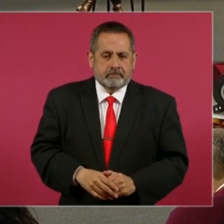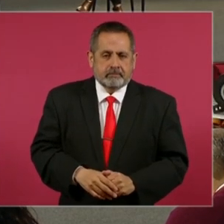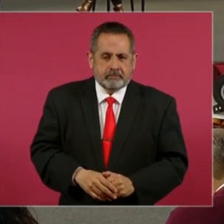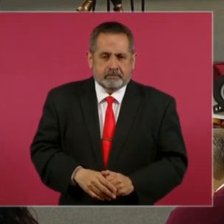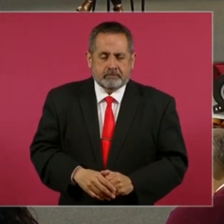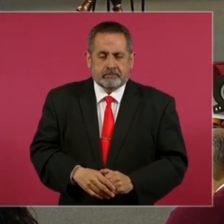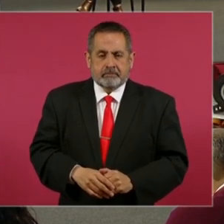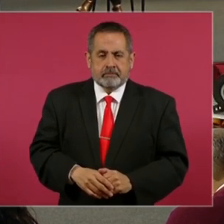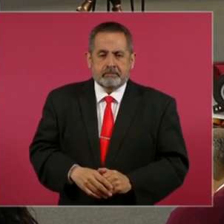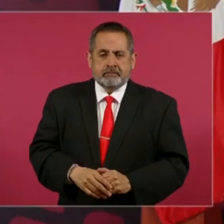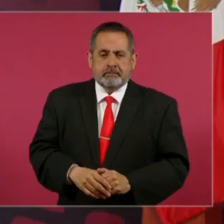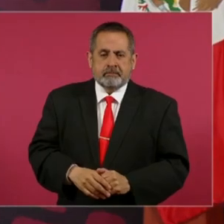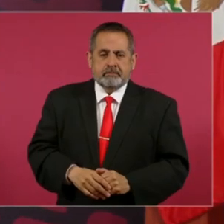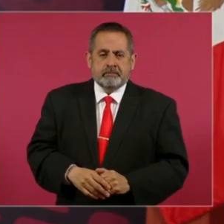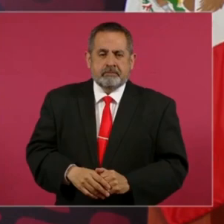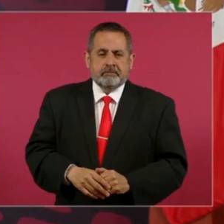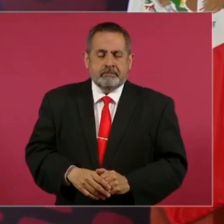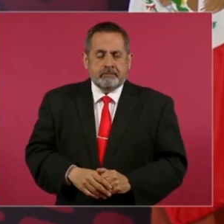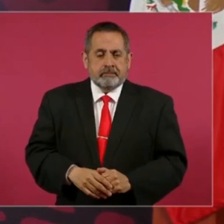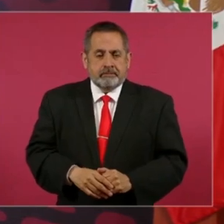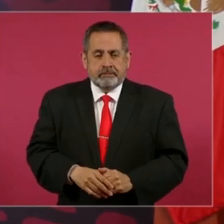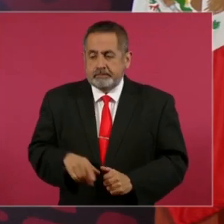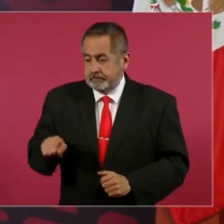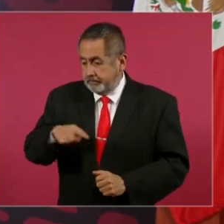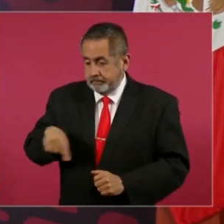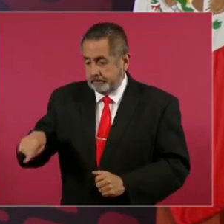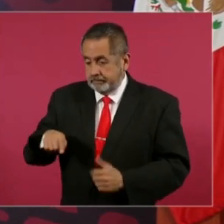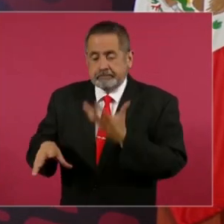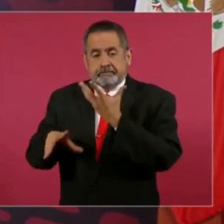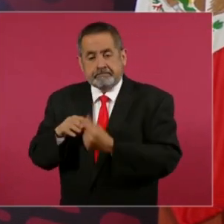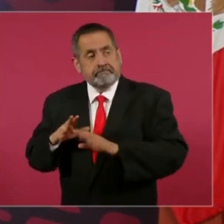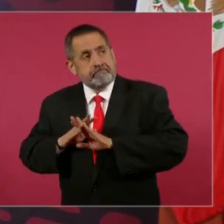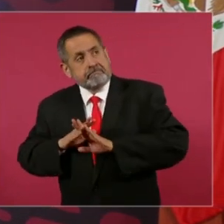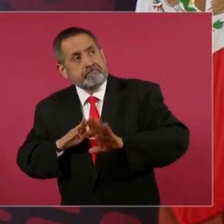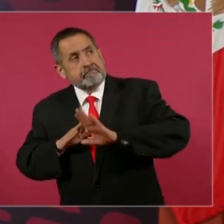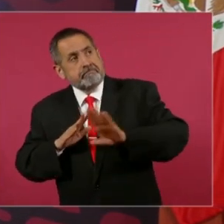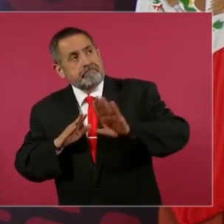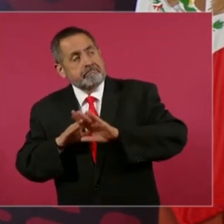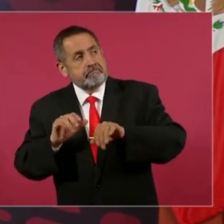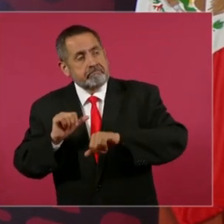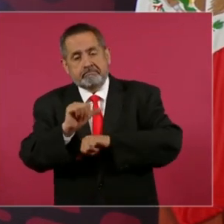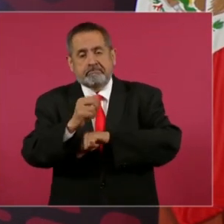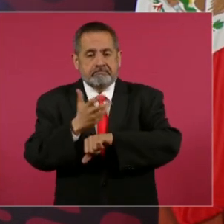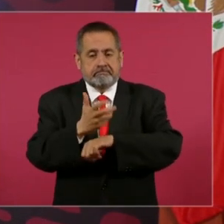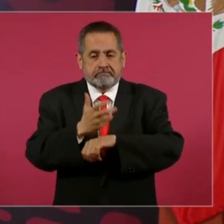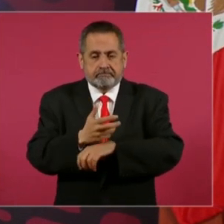o que van hacia Estados Unidos.